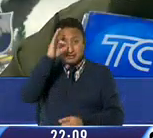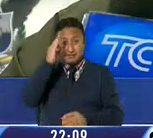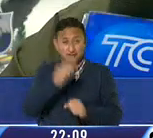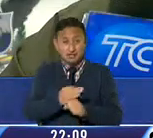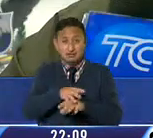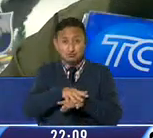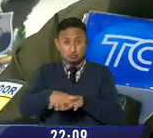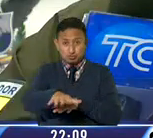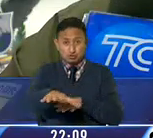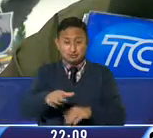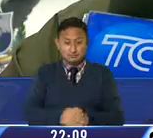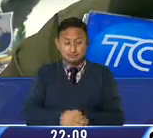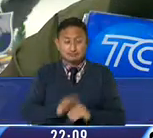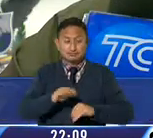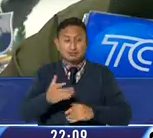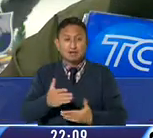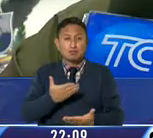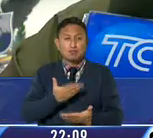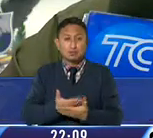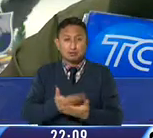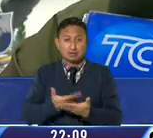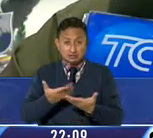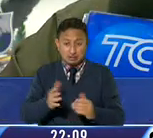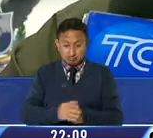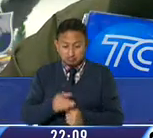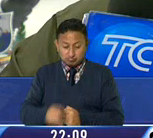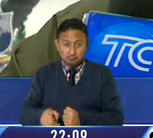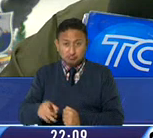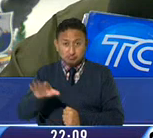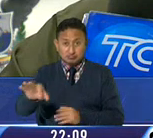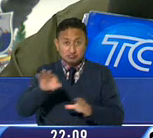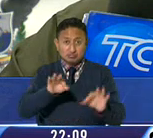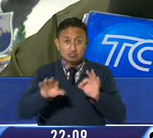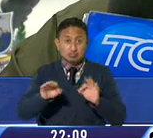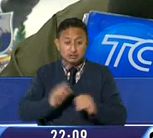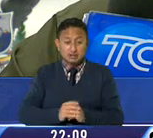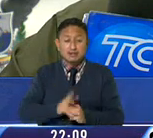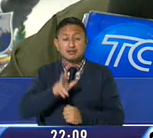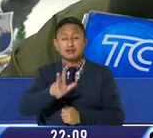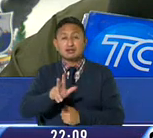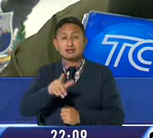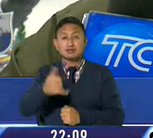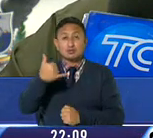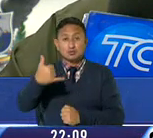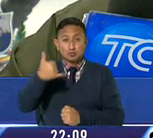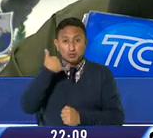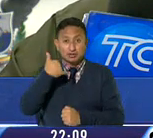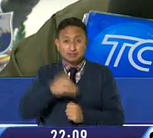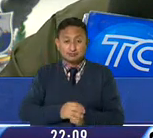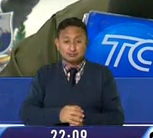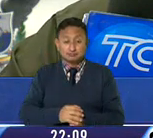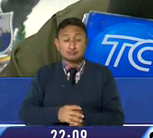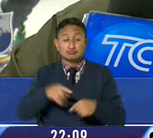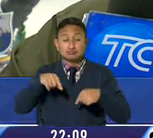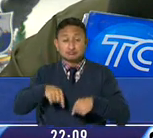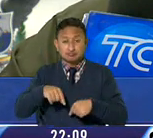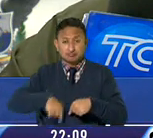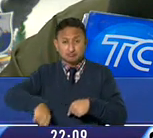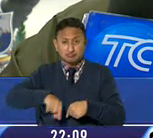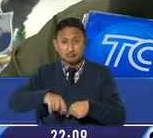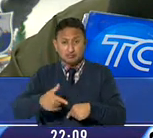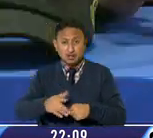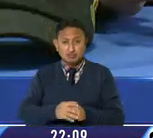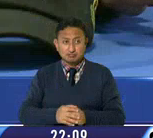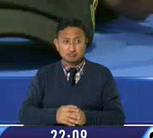el levantamiento de indicios relacionados con el hecho, que corresponden a tres terminales móviles con los que desarrollaban su